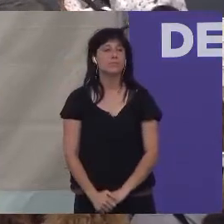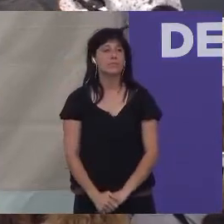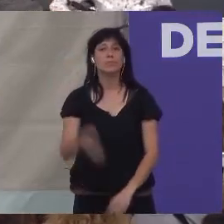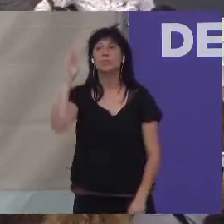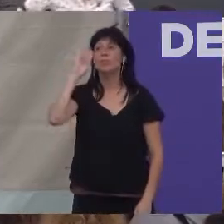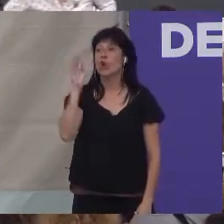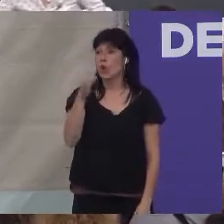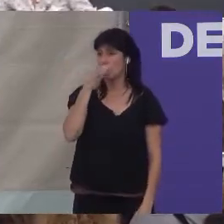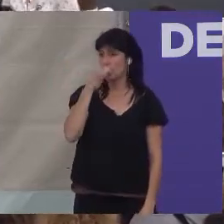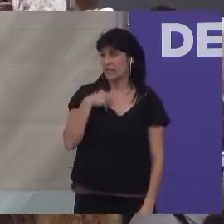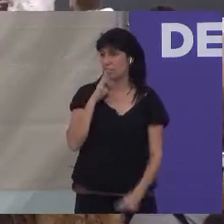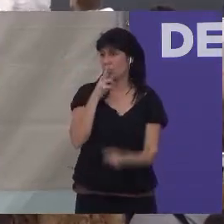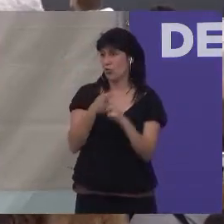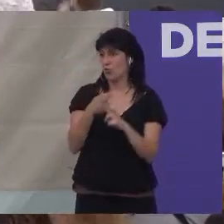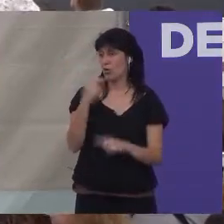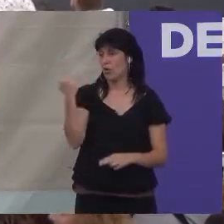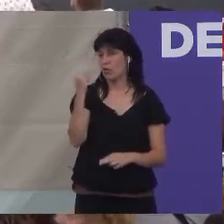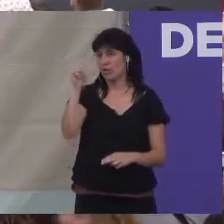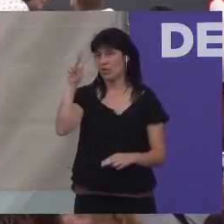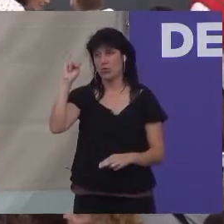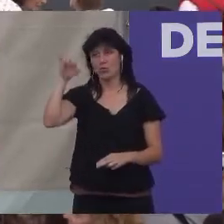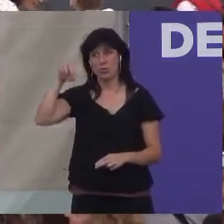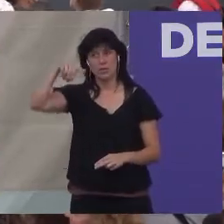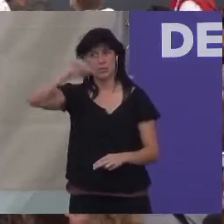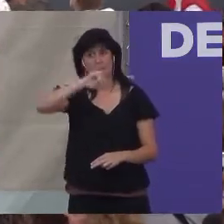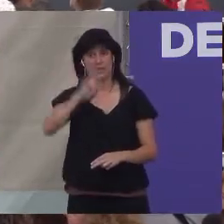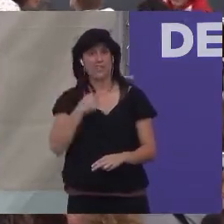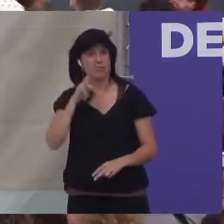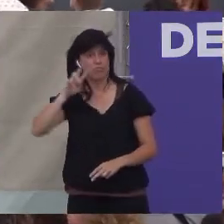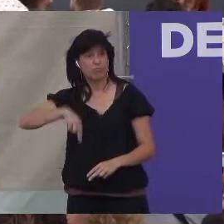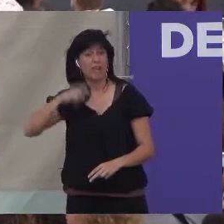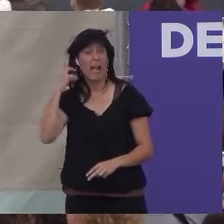Hola, buenas tardes. Mi nombre es José Luis Martínez, soy alcoyano y me presento